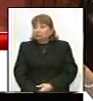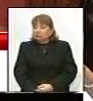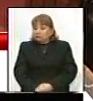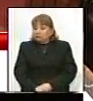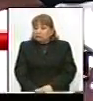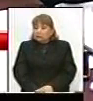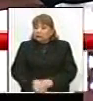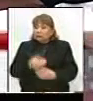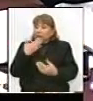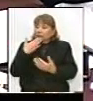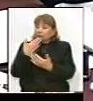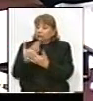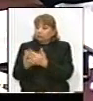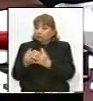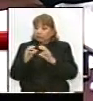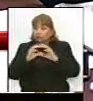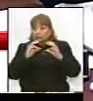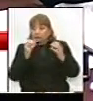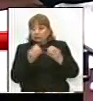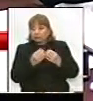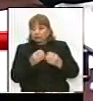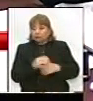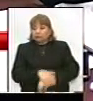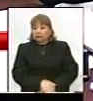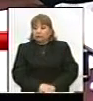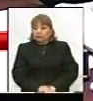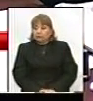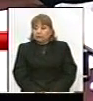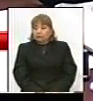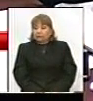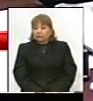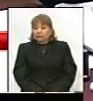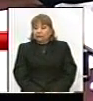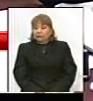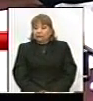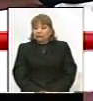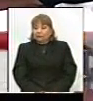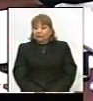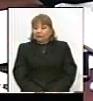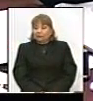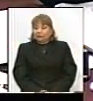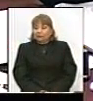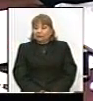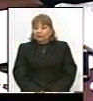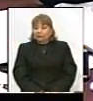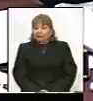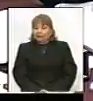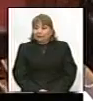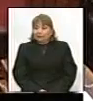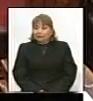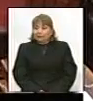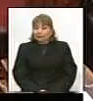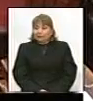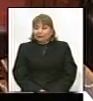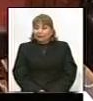Gracias, congresistas. Entonces, interrupción, congresista Torres. Ya terminó la palabra. Era